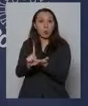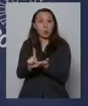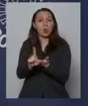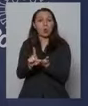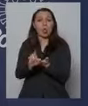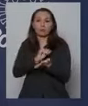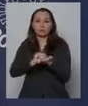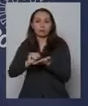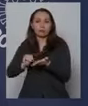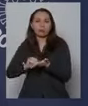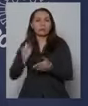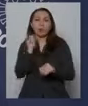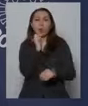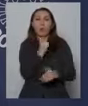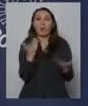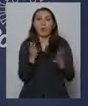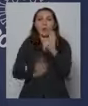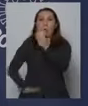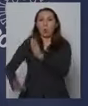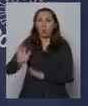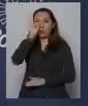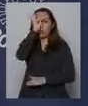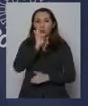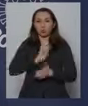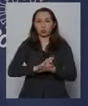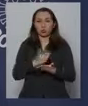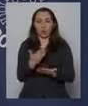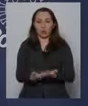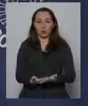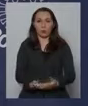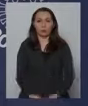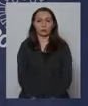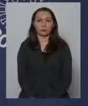establecimientos, para proteger a los funcionarios de la salud.